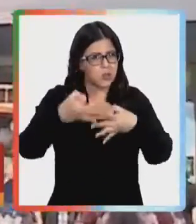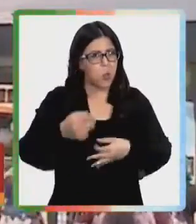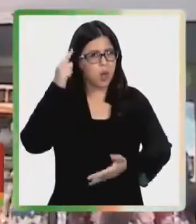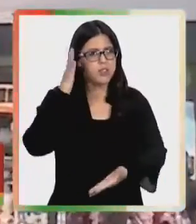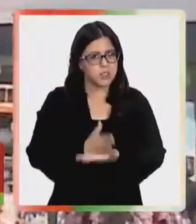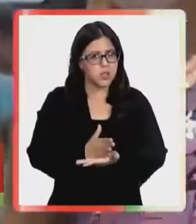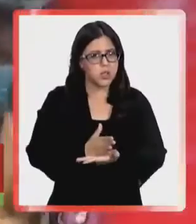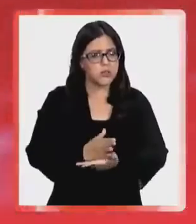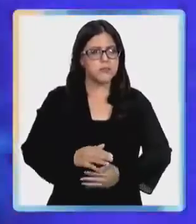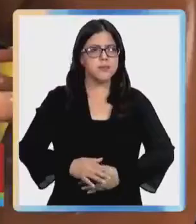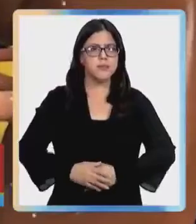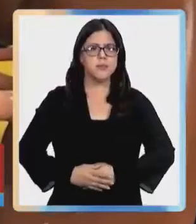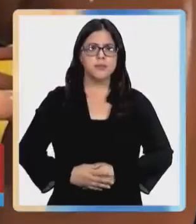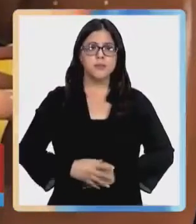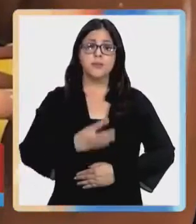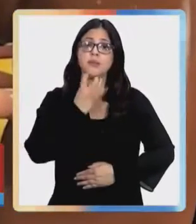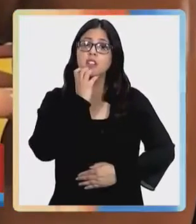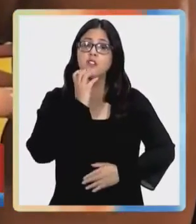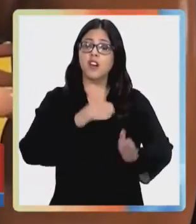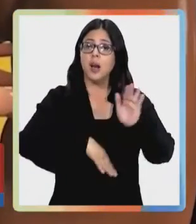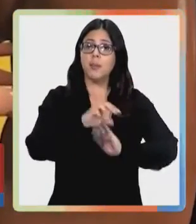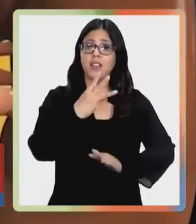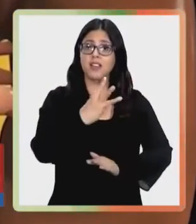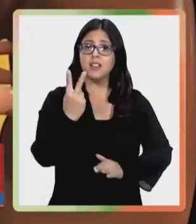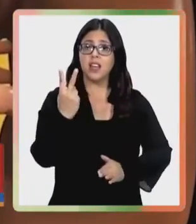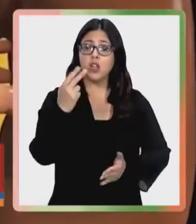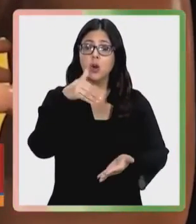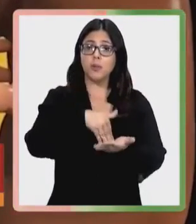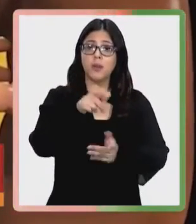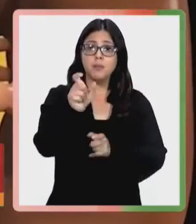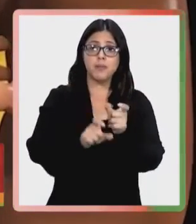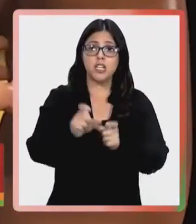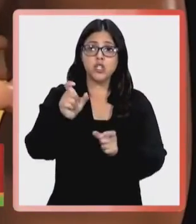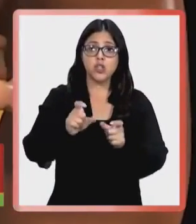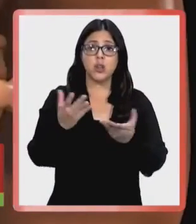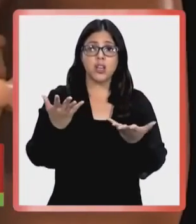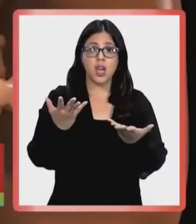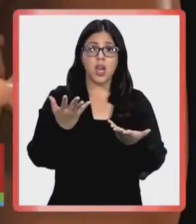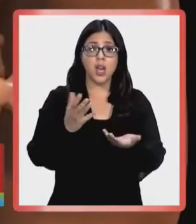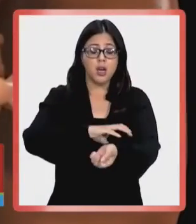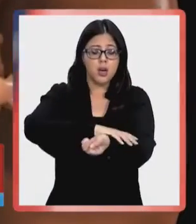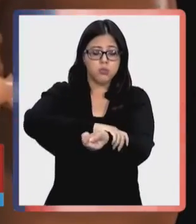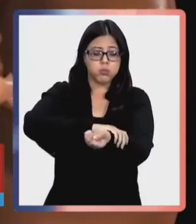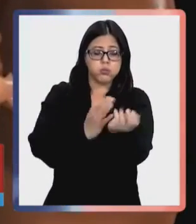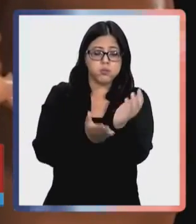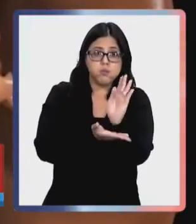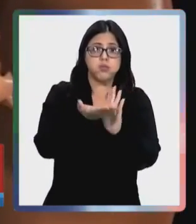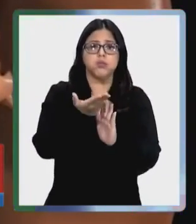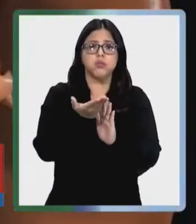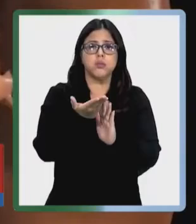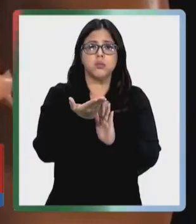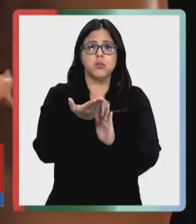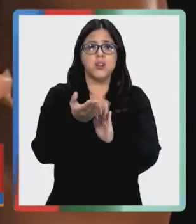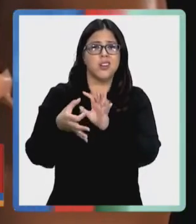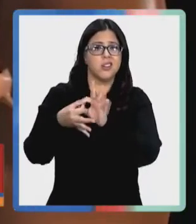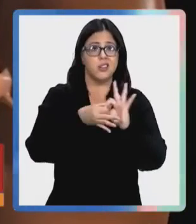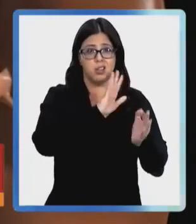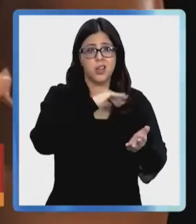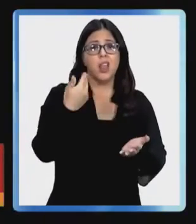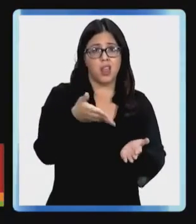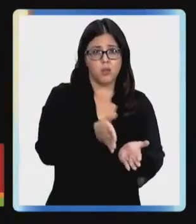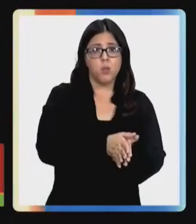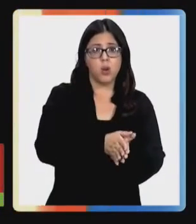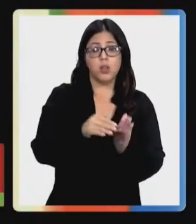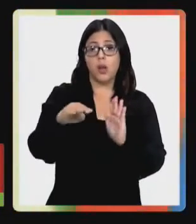estas decisiones? En Antofagasta hay más de 32.000 personas que sufren hipertensión arterial, una de las